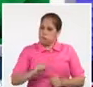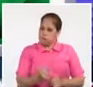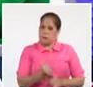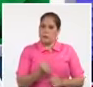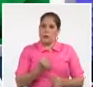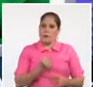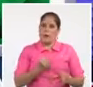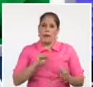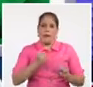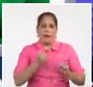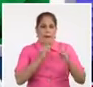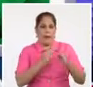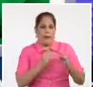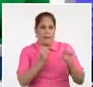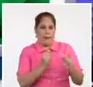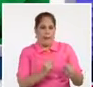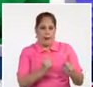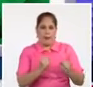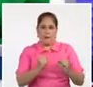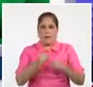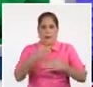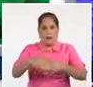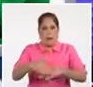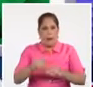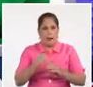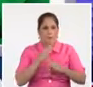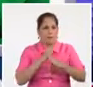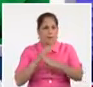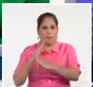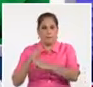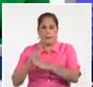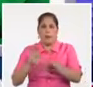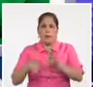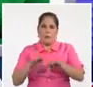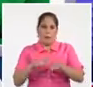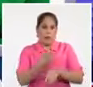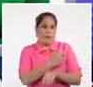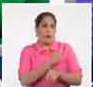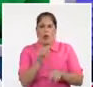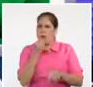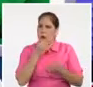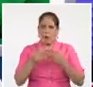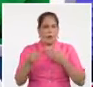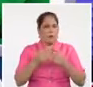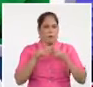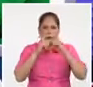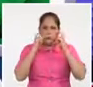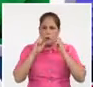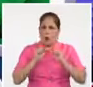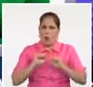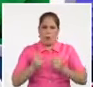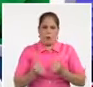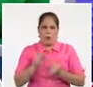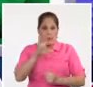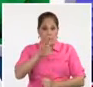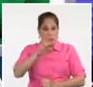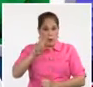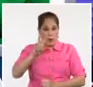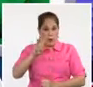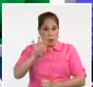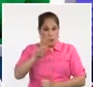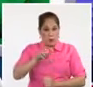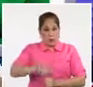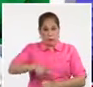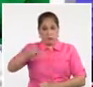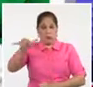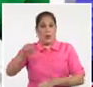movimientos independientemente del avance de las vacunas. Dos evacuados, 54 retornaron a sus países